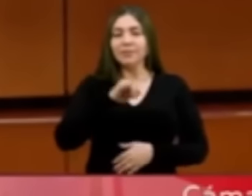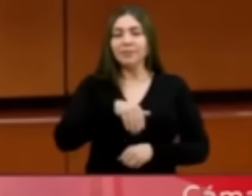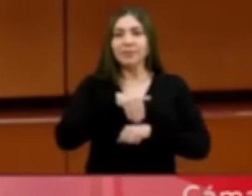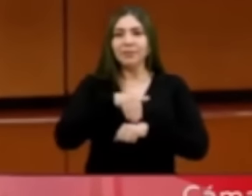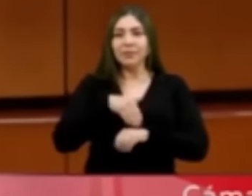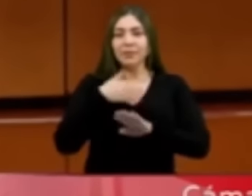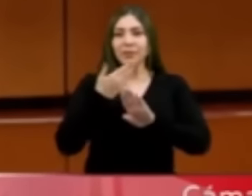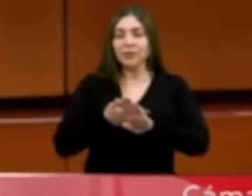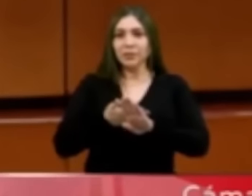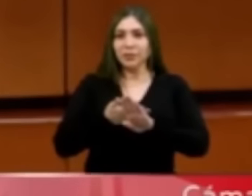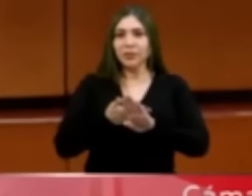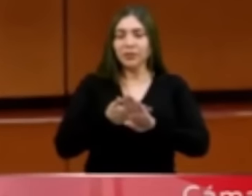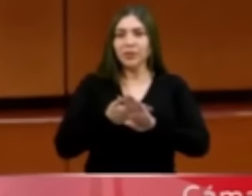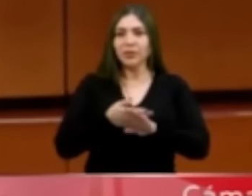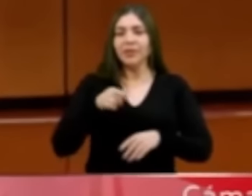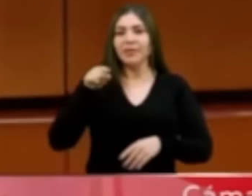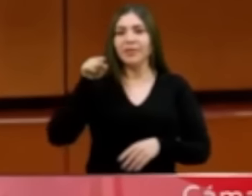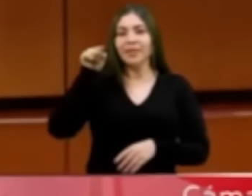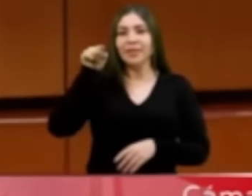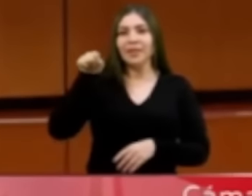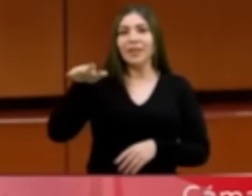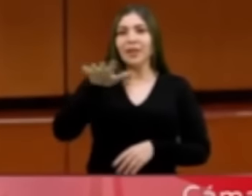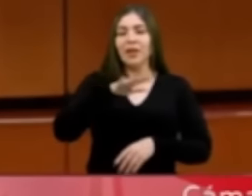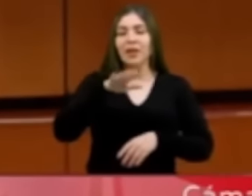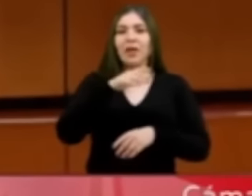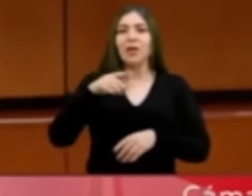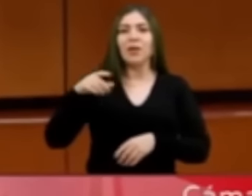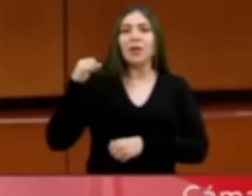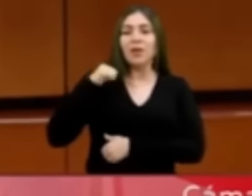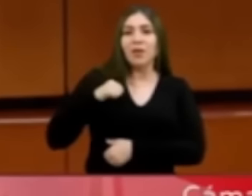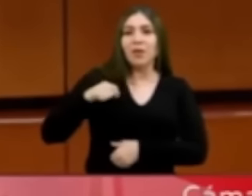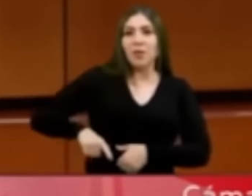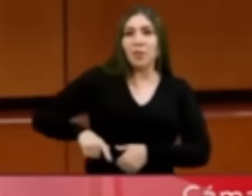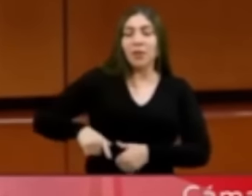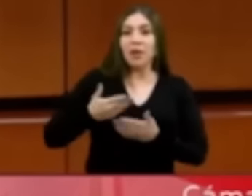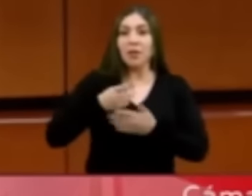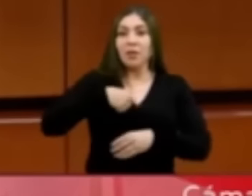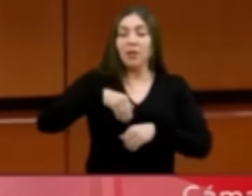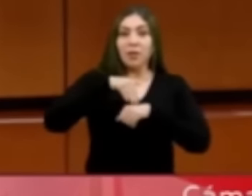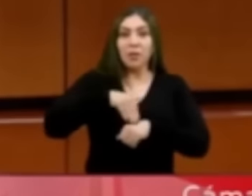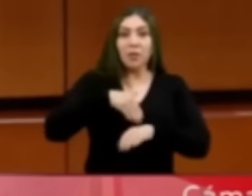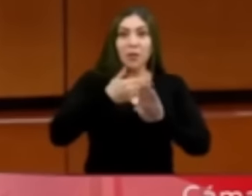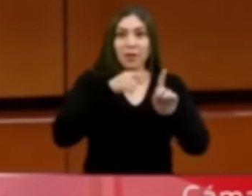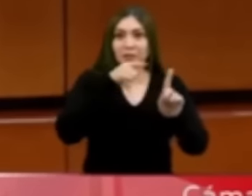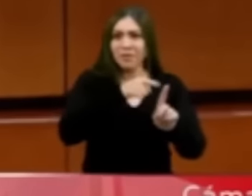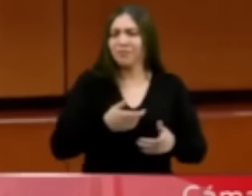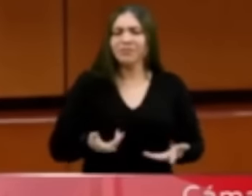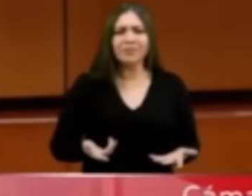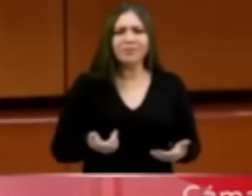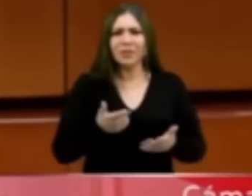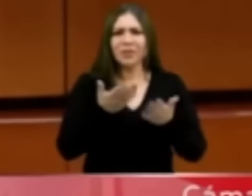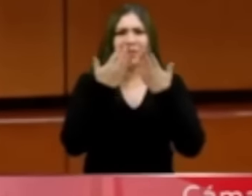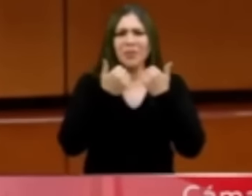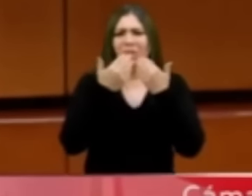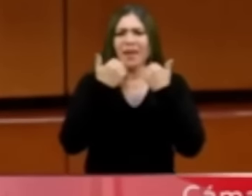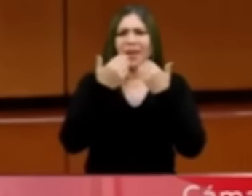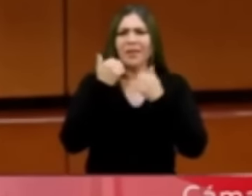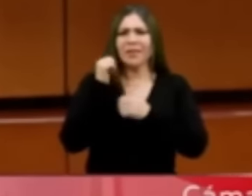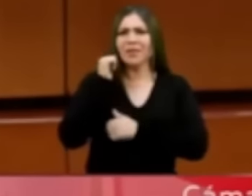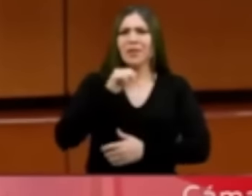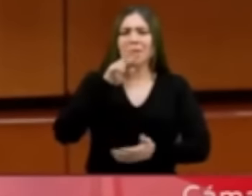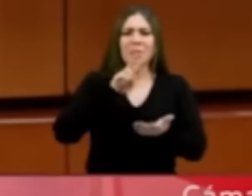vamos a doblegar frente a ti. No tienes ninguna autoridad, absolutamente ninguna autoridad moral ni